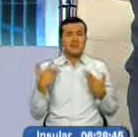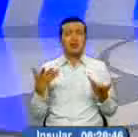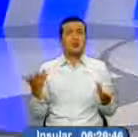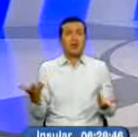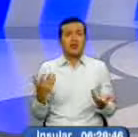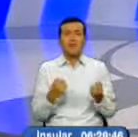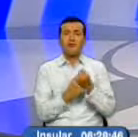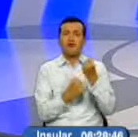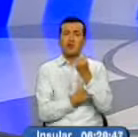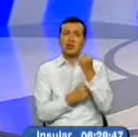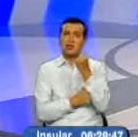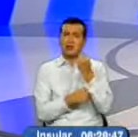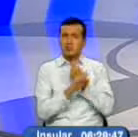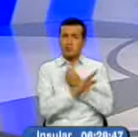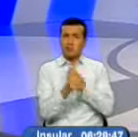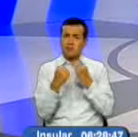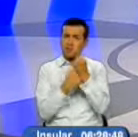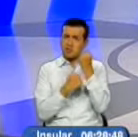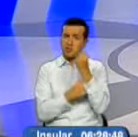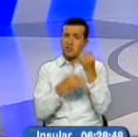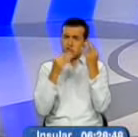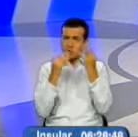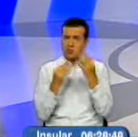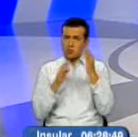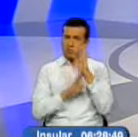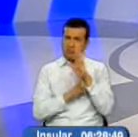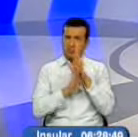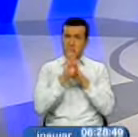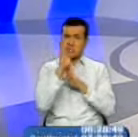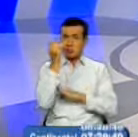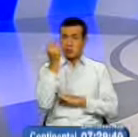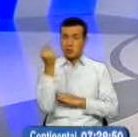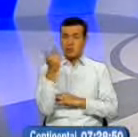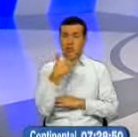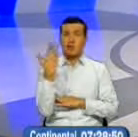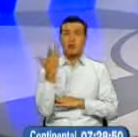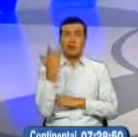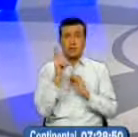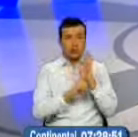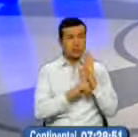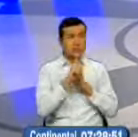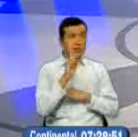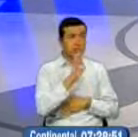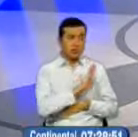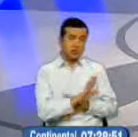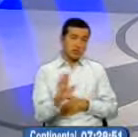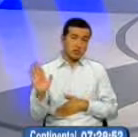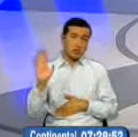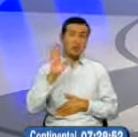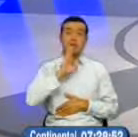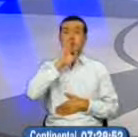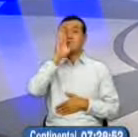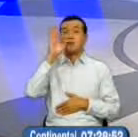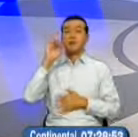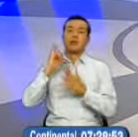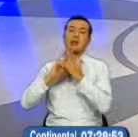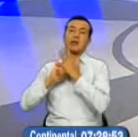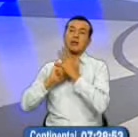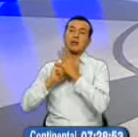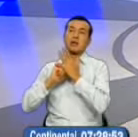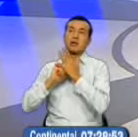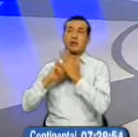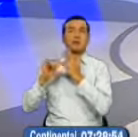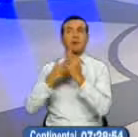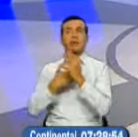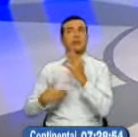la fortaleza como para tener apalancamiento financiero y poder desarrollarse. Entonces siempre van a depender de los gobiernos